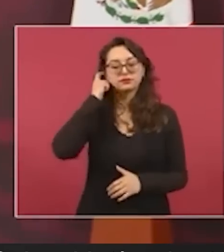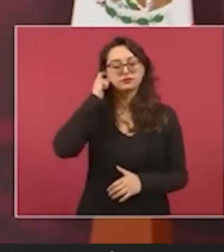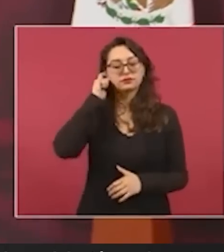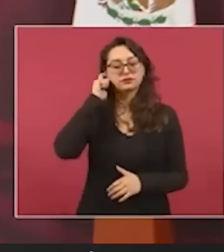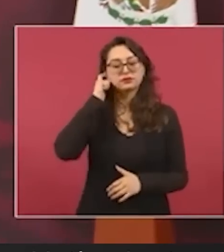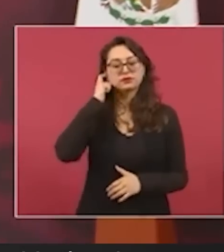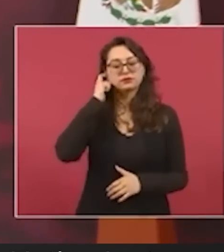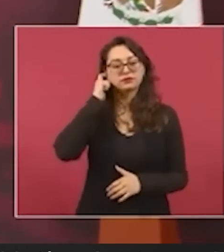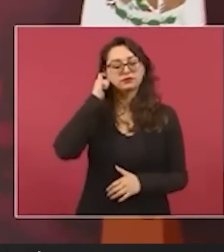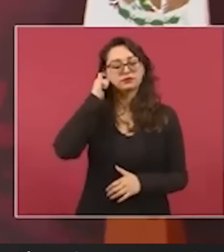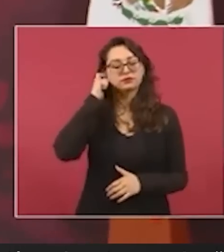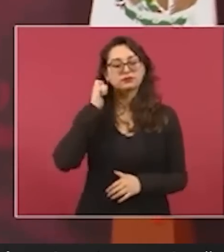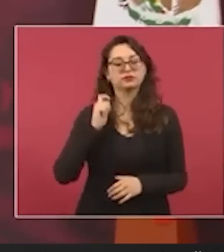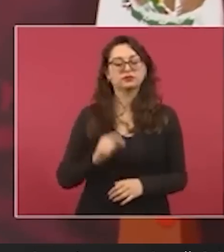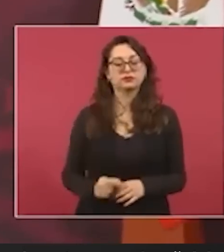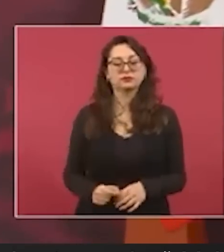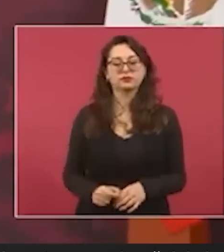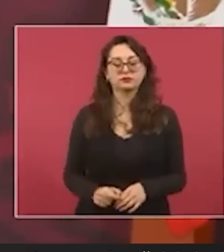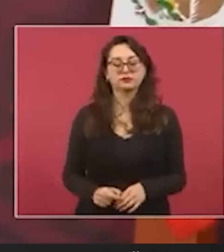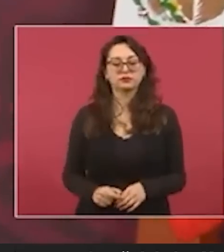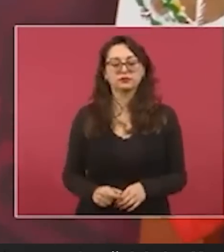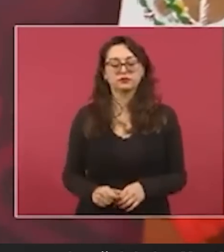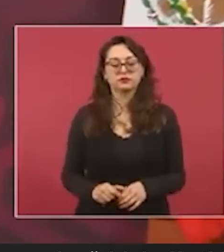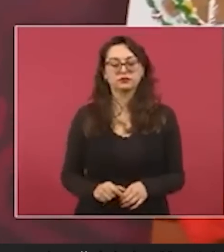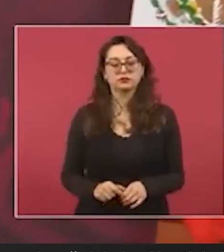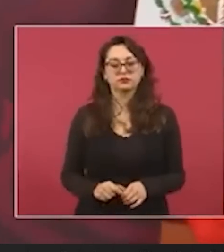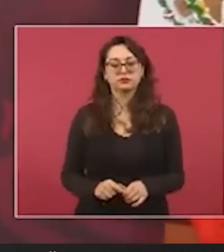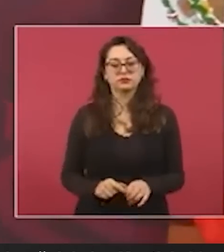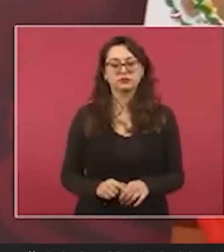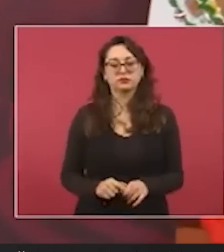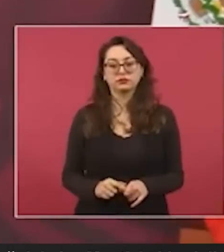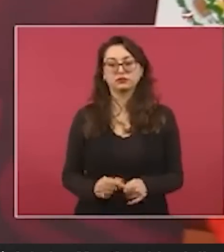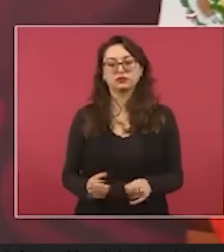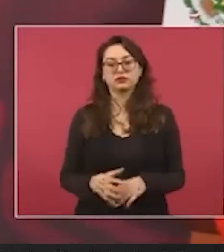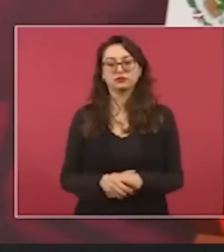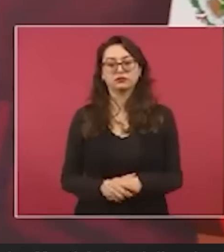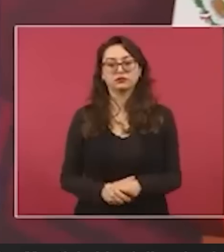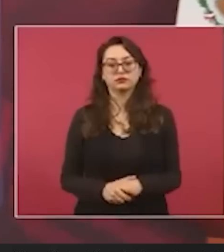con actividades ilícitas.